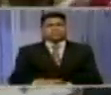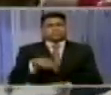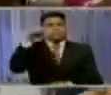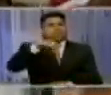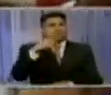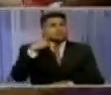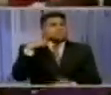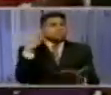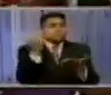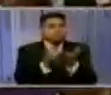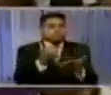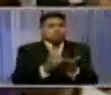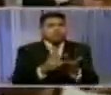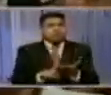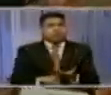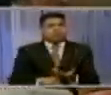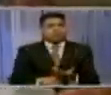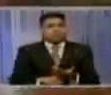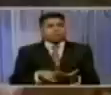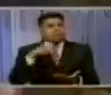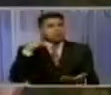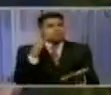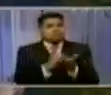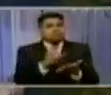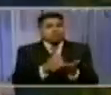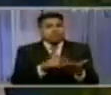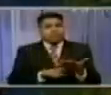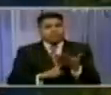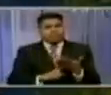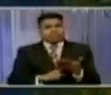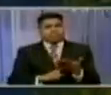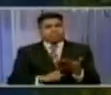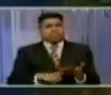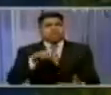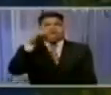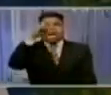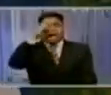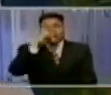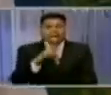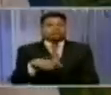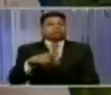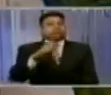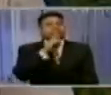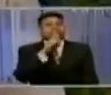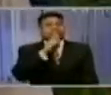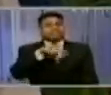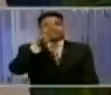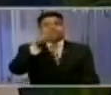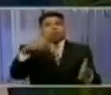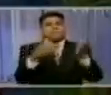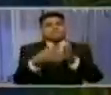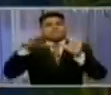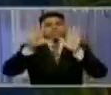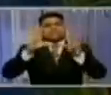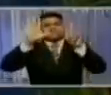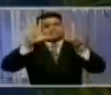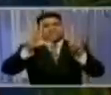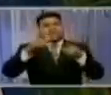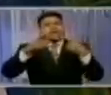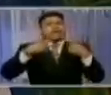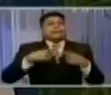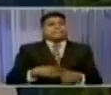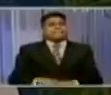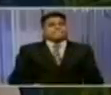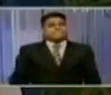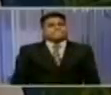prueba. Aquí está la prueba. Qué año tan duro este año 2016. Pero el año 2016, por